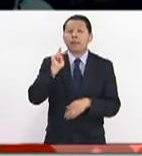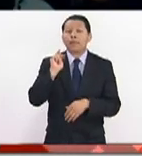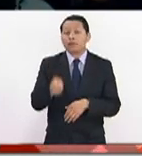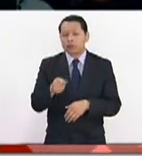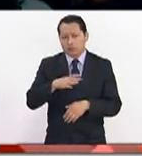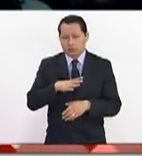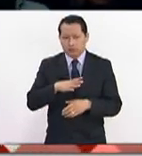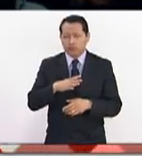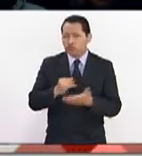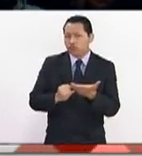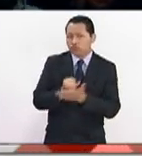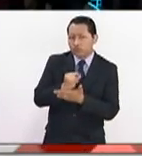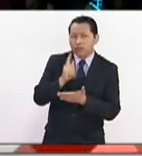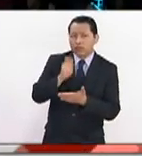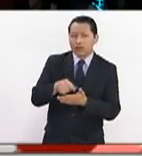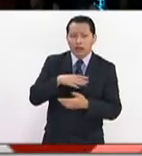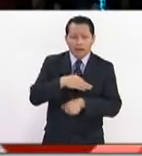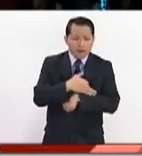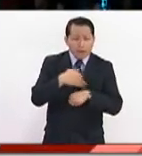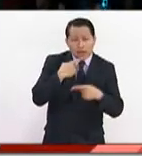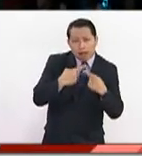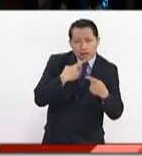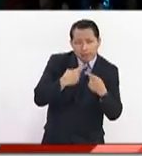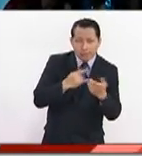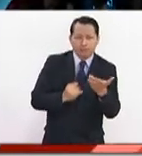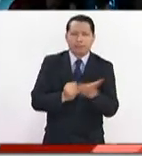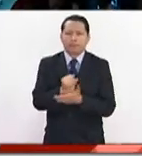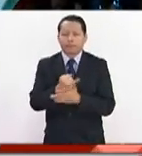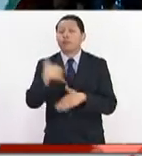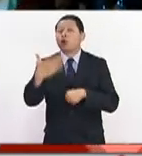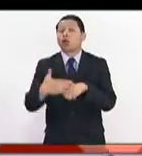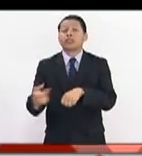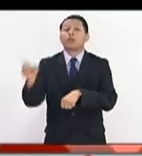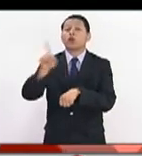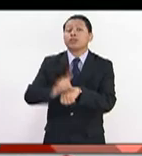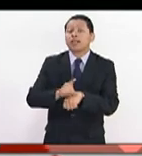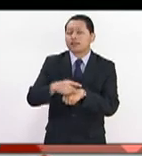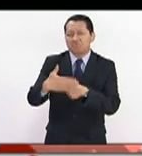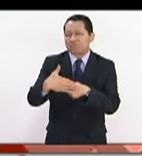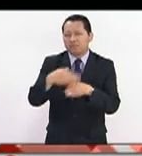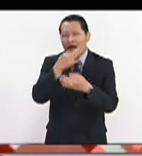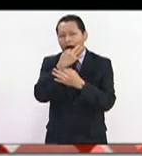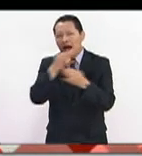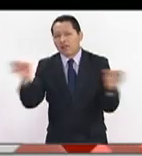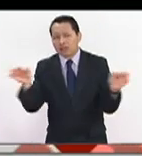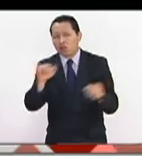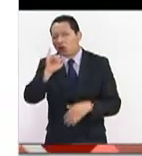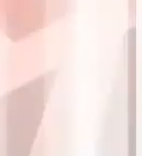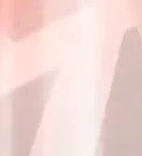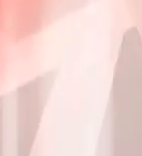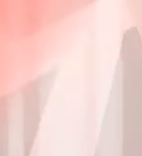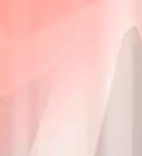tras dialogar con un familiar al respecto. Dijo que en los próximos días dará a conocer su postura.